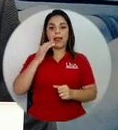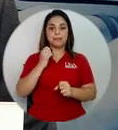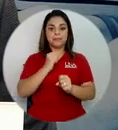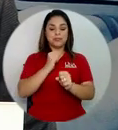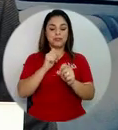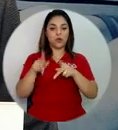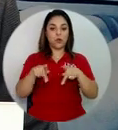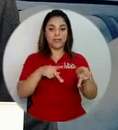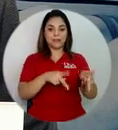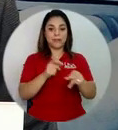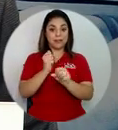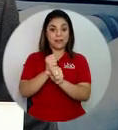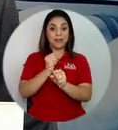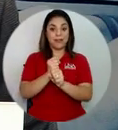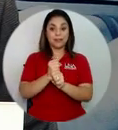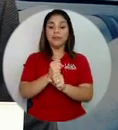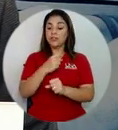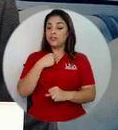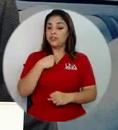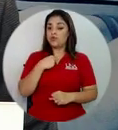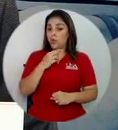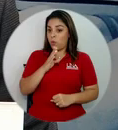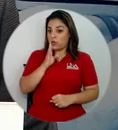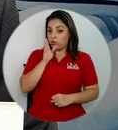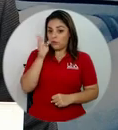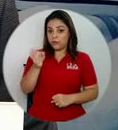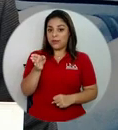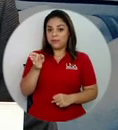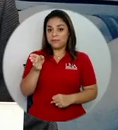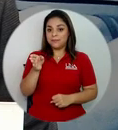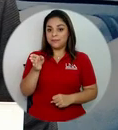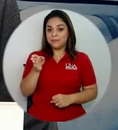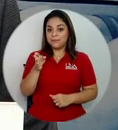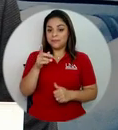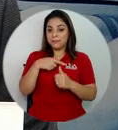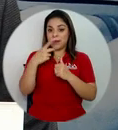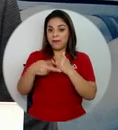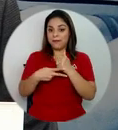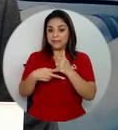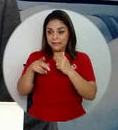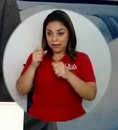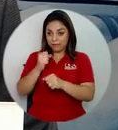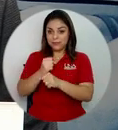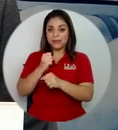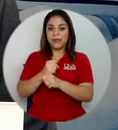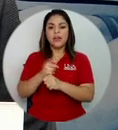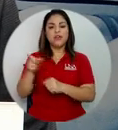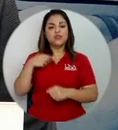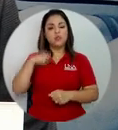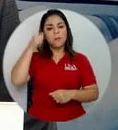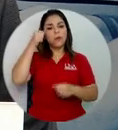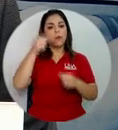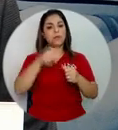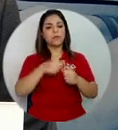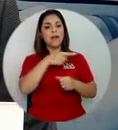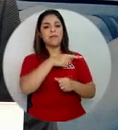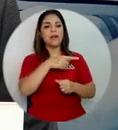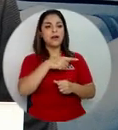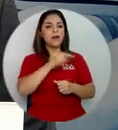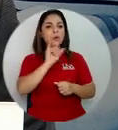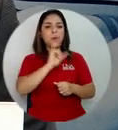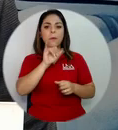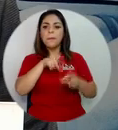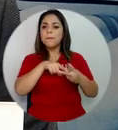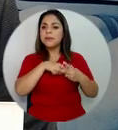inspira a la gente. Yo le decía cuando llegaba a la sede interuniversitaria de Alajuela que a mí me recordaba los inicios mismos de la Universidad